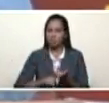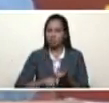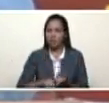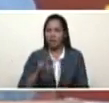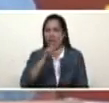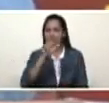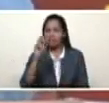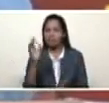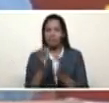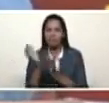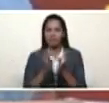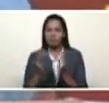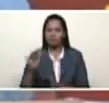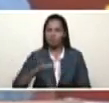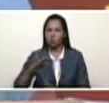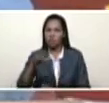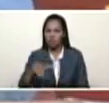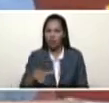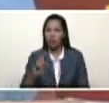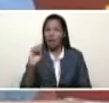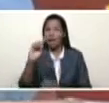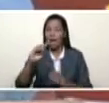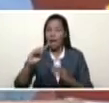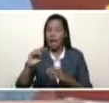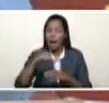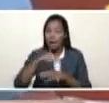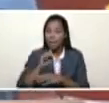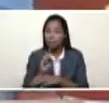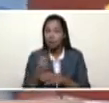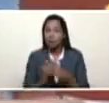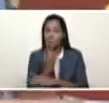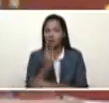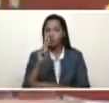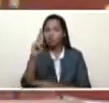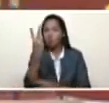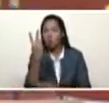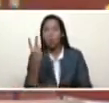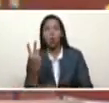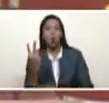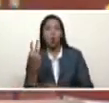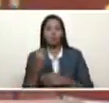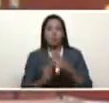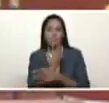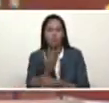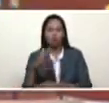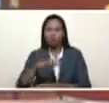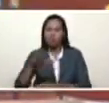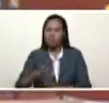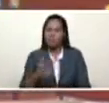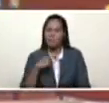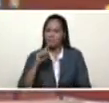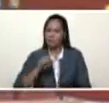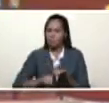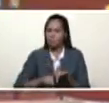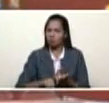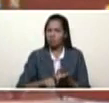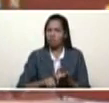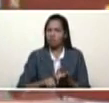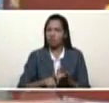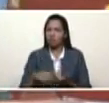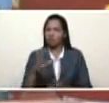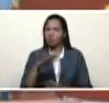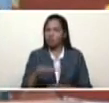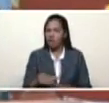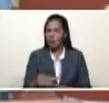de abril, el 1 de mayo y el 2 de mayo. ¿Dónde estaba Cilia? Ten la seguridad que no estaba en